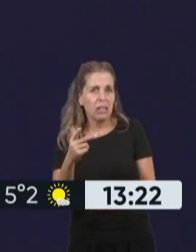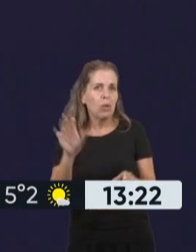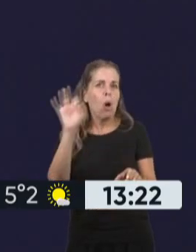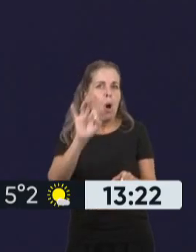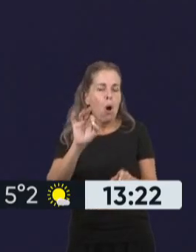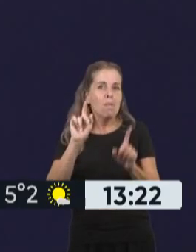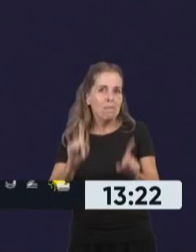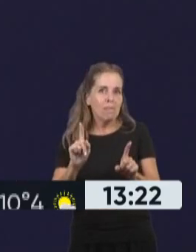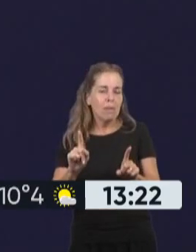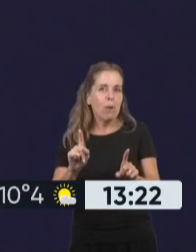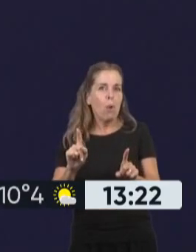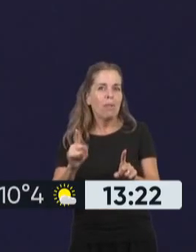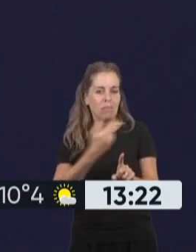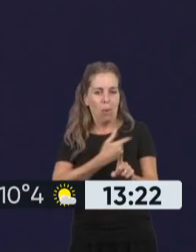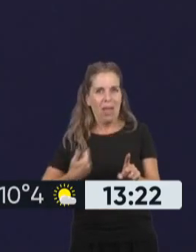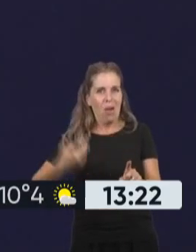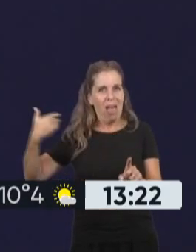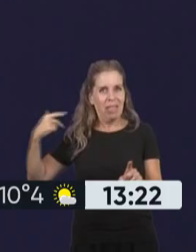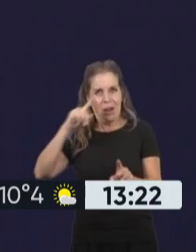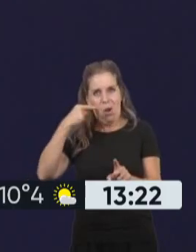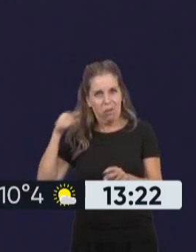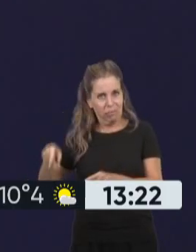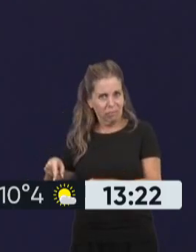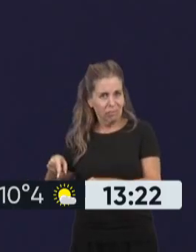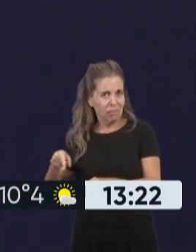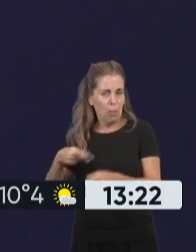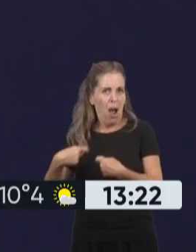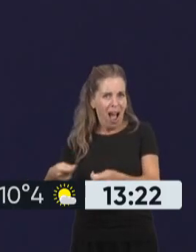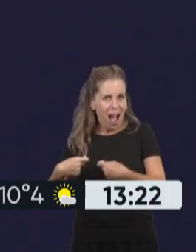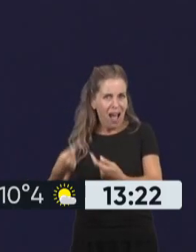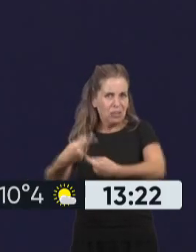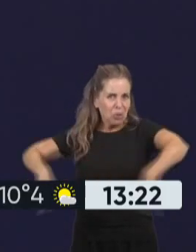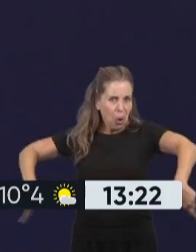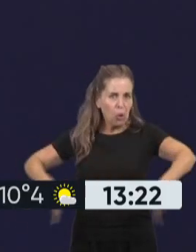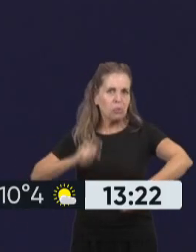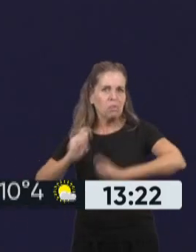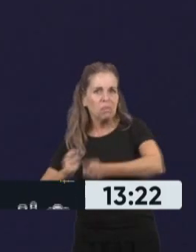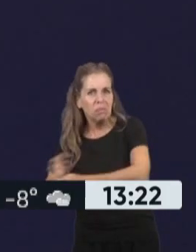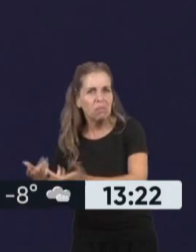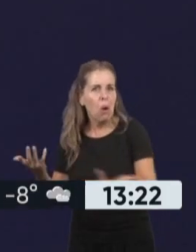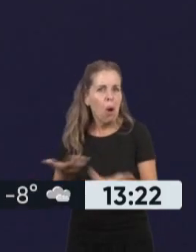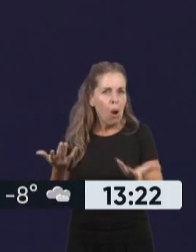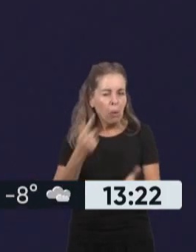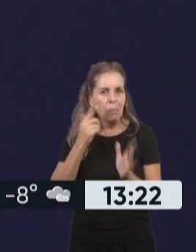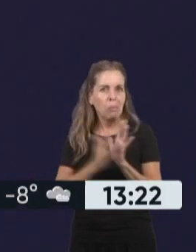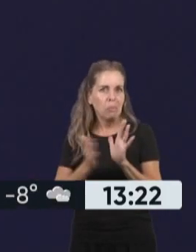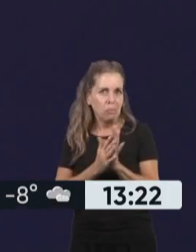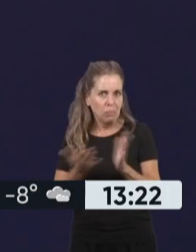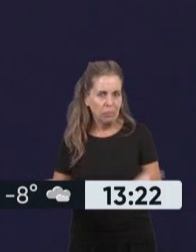gobierno anterior, donde estos despilfarros se hicieron más que evidentes o tal vez evidentes como nunca se habían